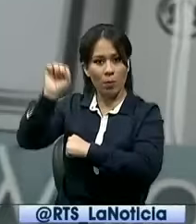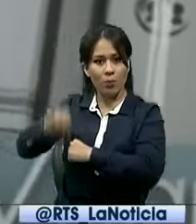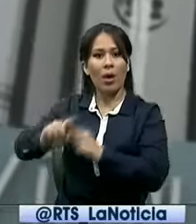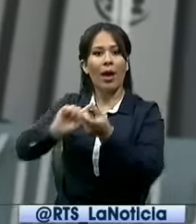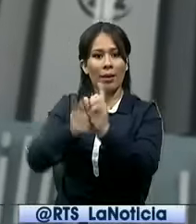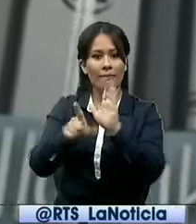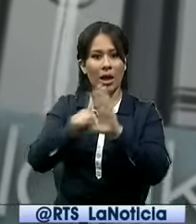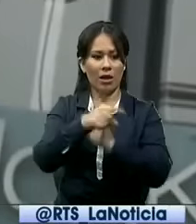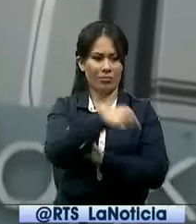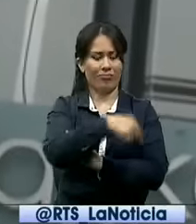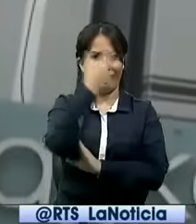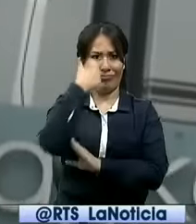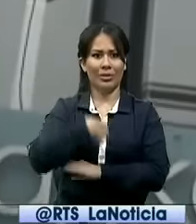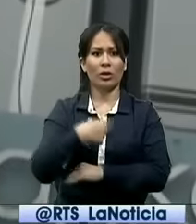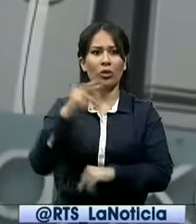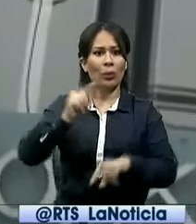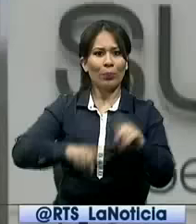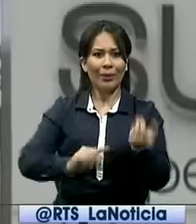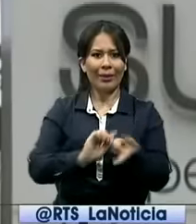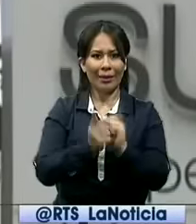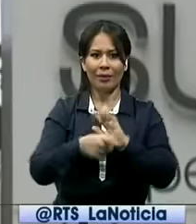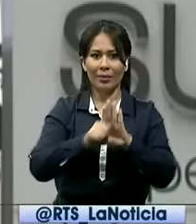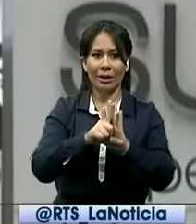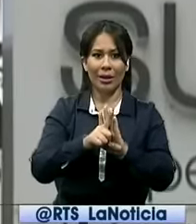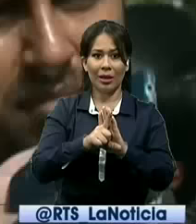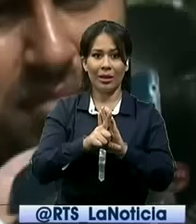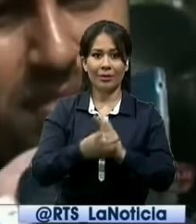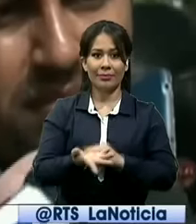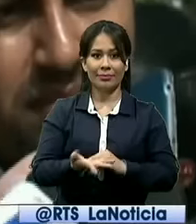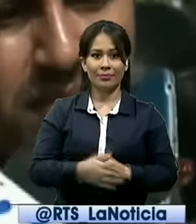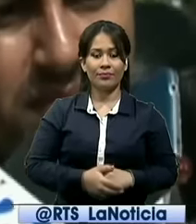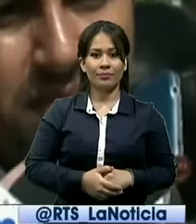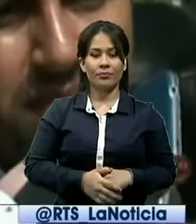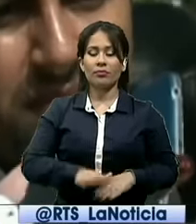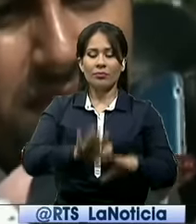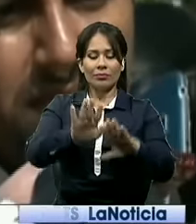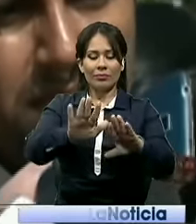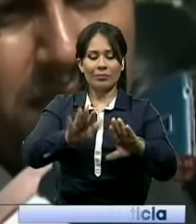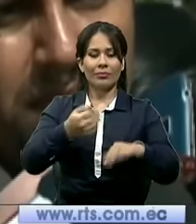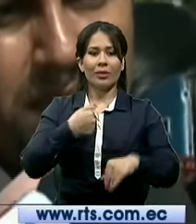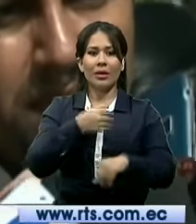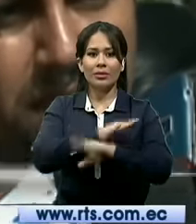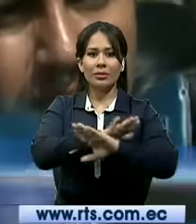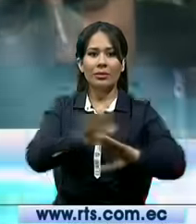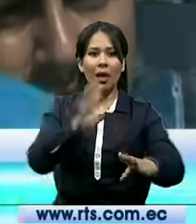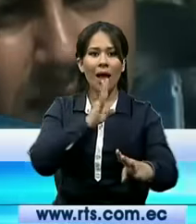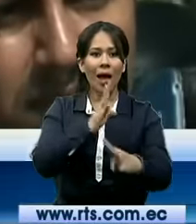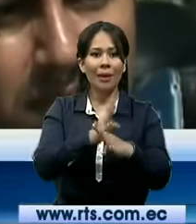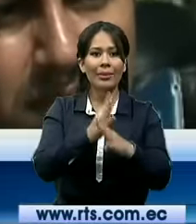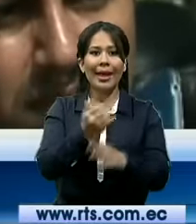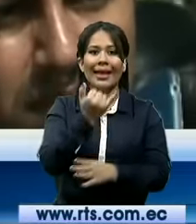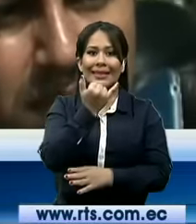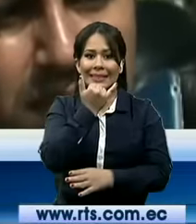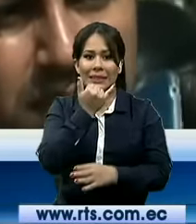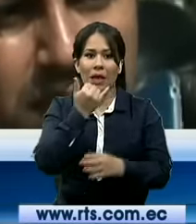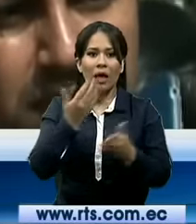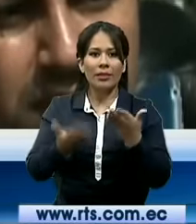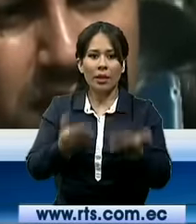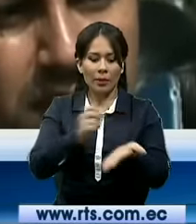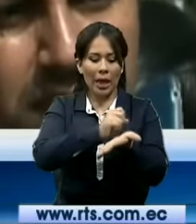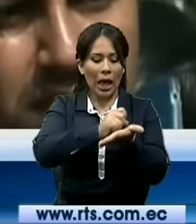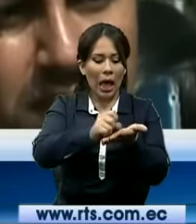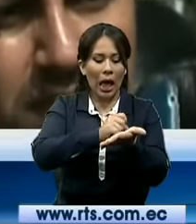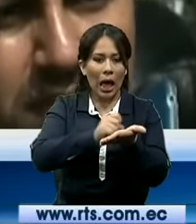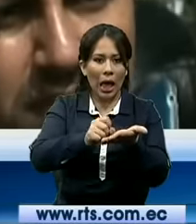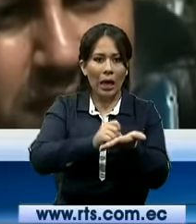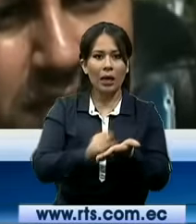para determinar al responsable del cambio realizado en la ley. Hemos hablado sobre la posibilidad de un error de transcripción, no lo sabemos si se